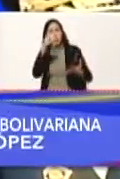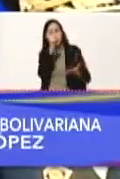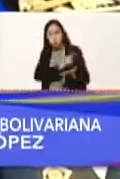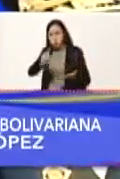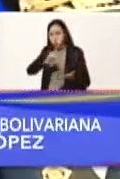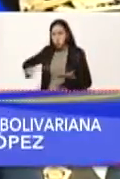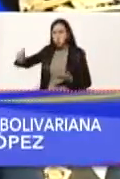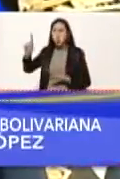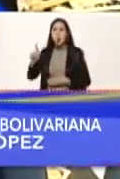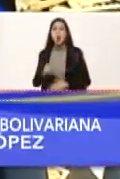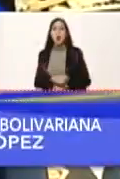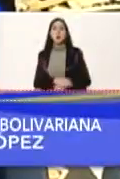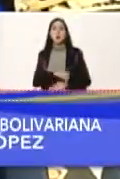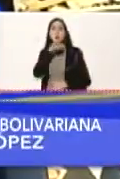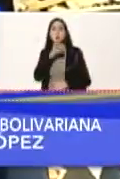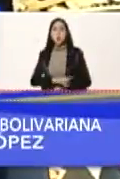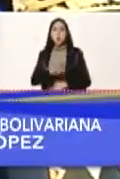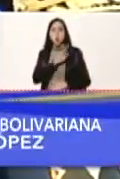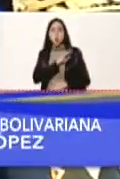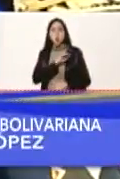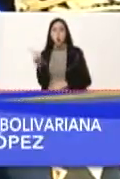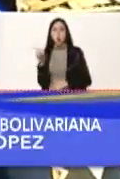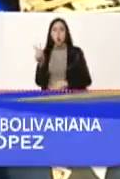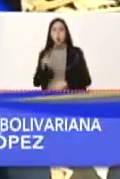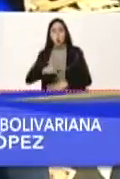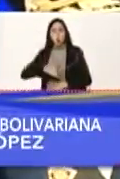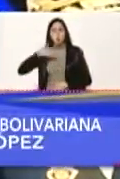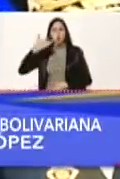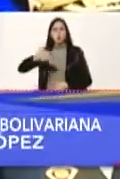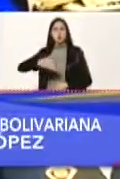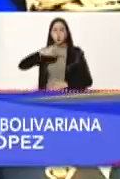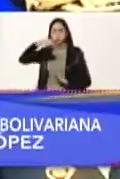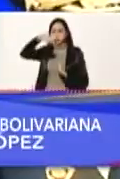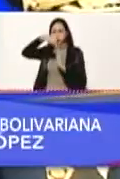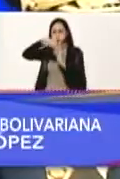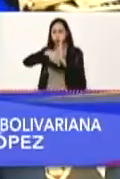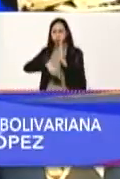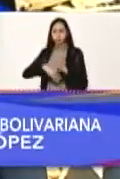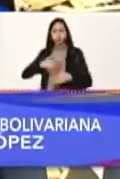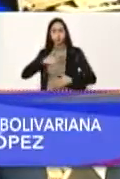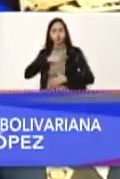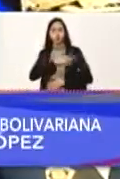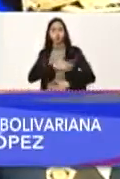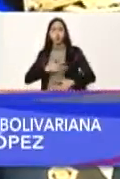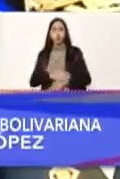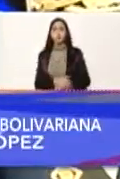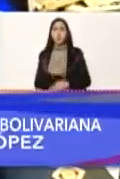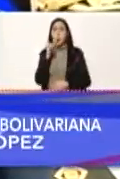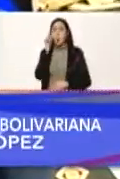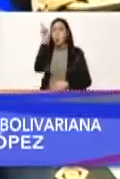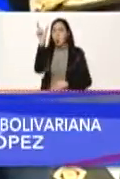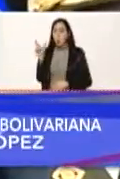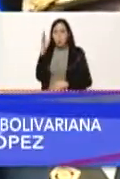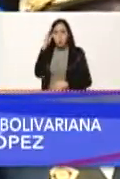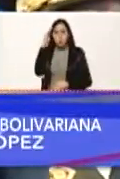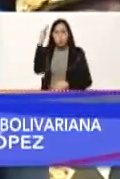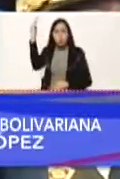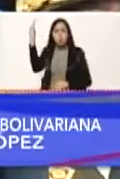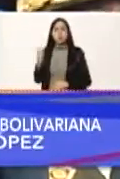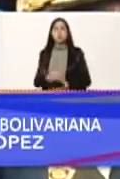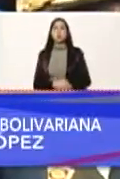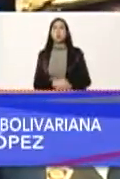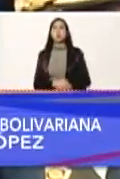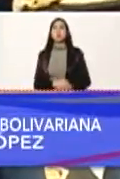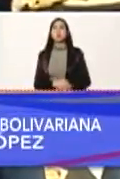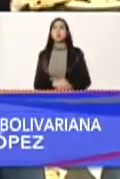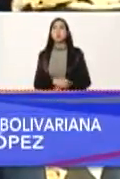histórica, patriótica, desde un sentimiento apasionado, un hombre de Dios,